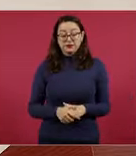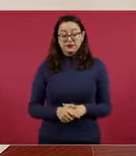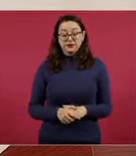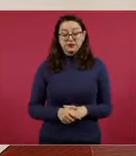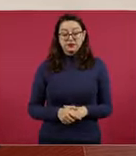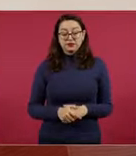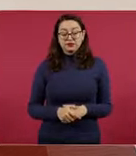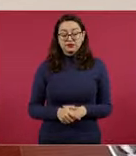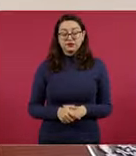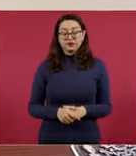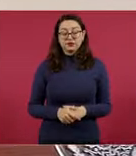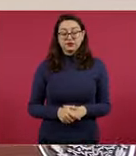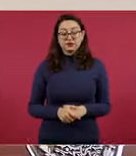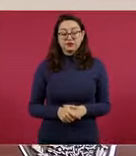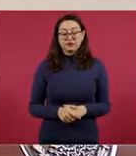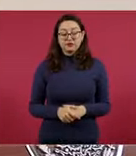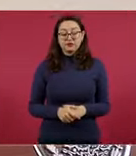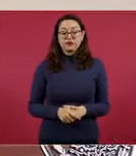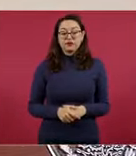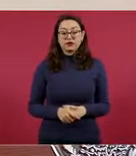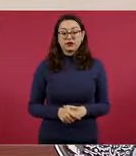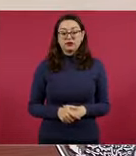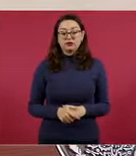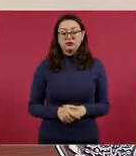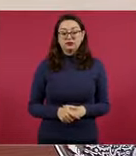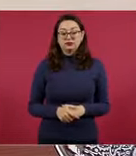Y todavía dicen